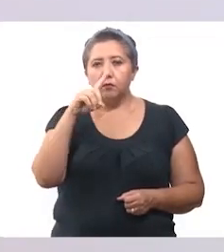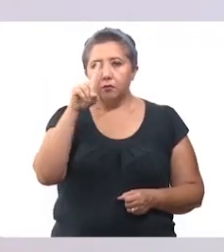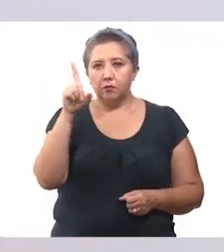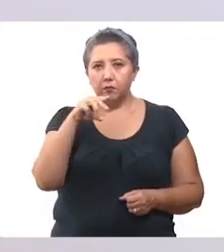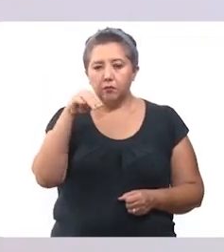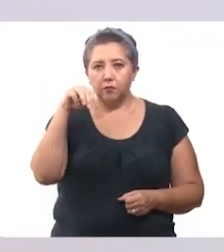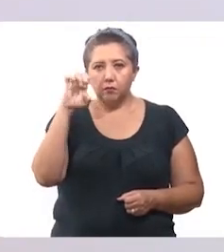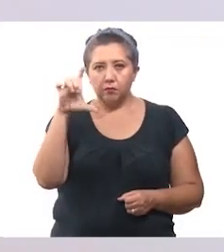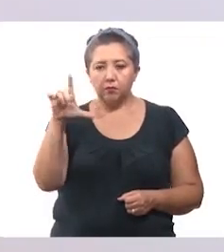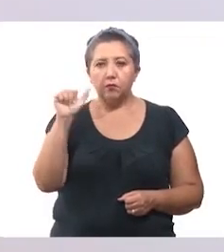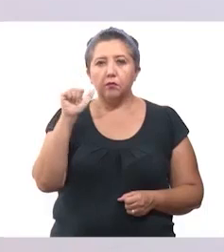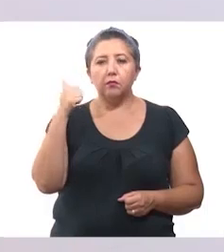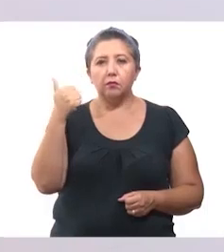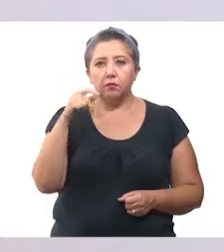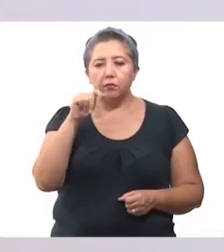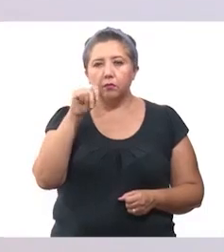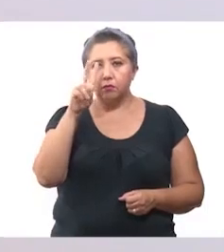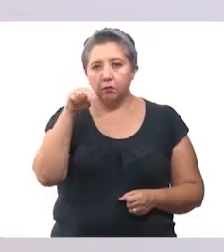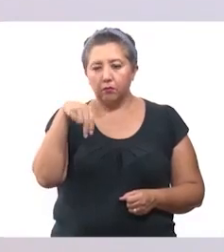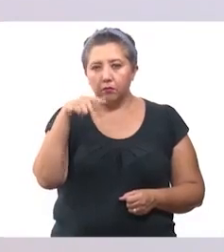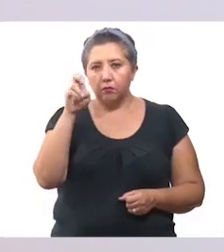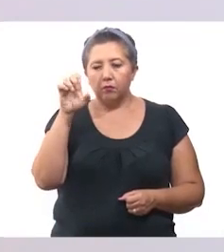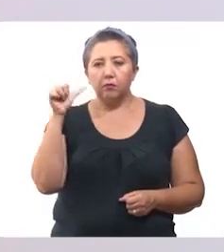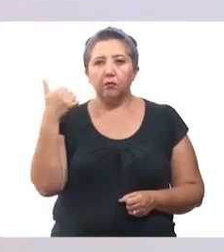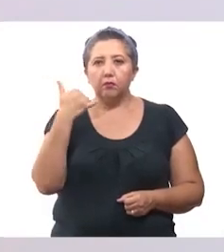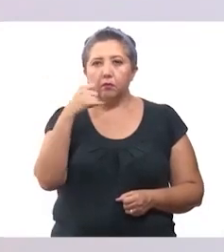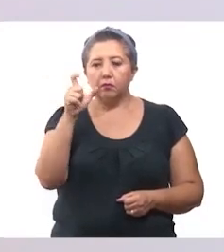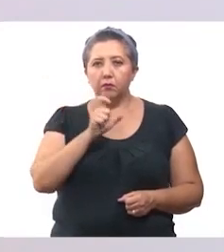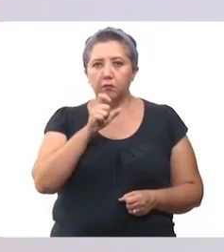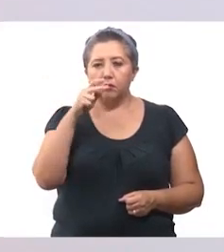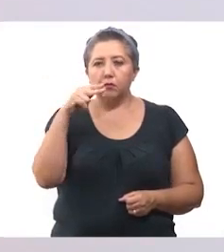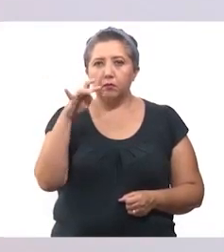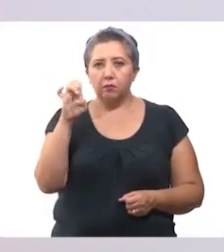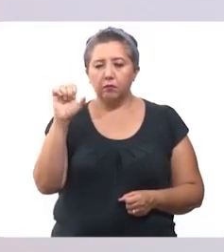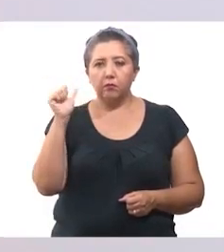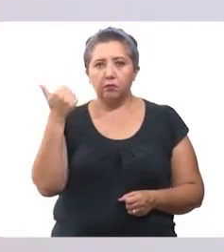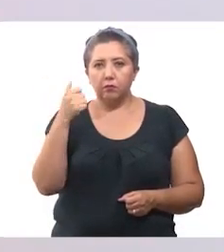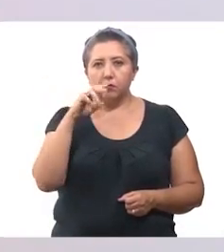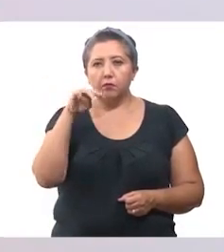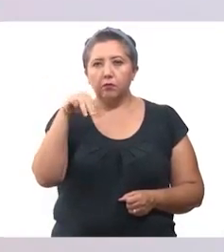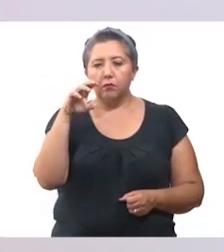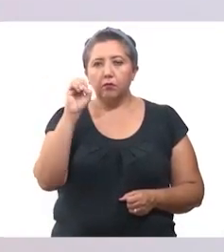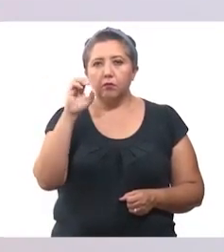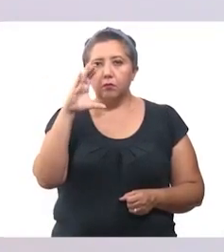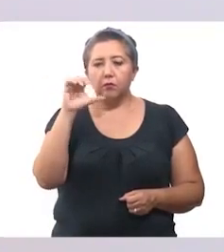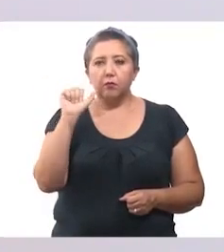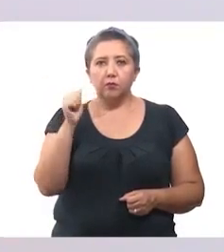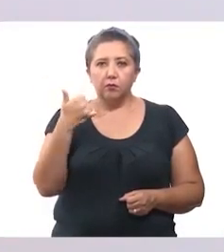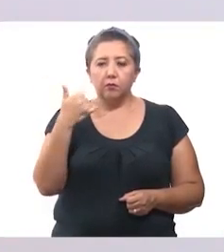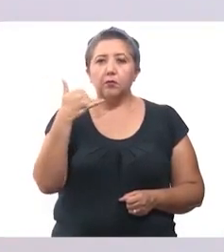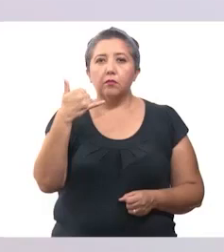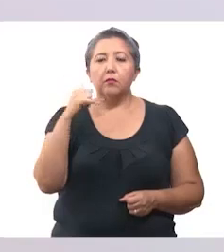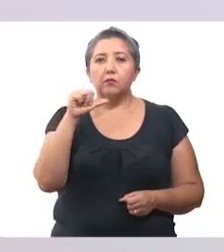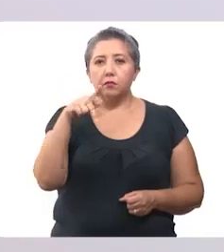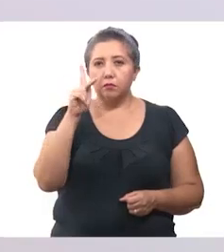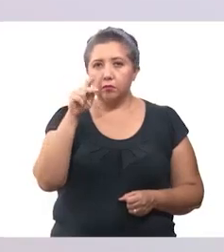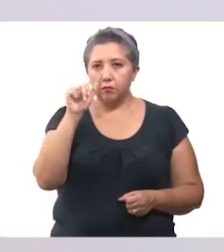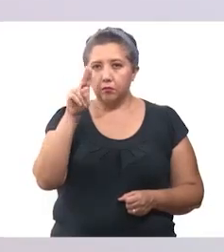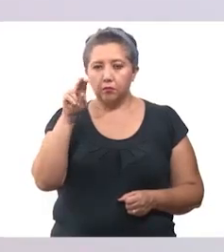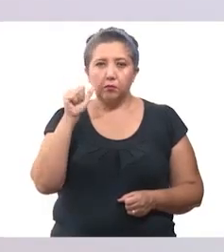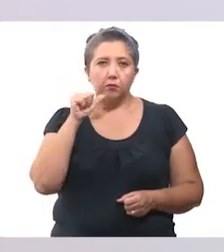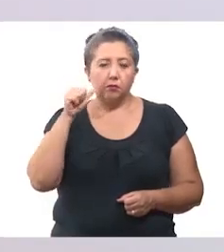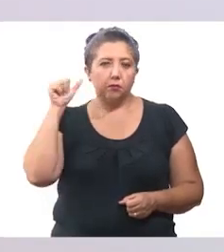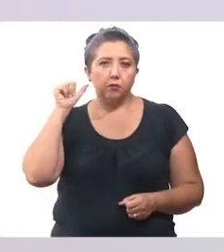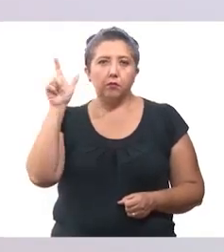Semul, Tecantó, Tuncás, Mama, Yaxcucul, Cenotillo, Xochel, Mocochá y Cagua. De